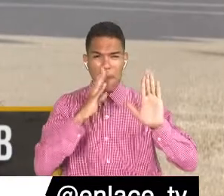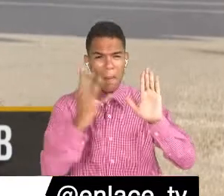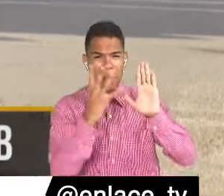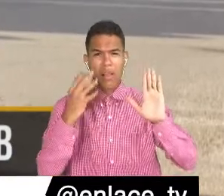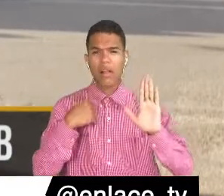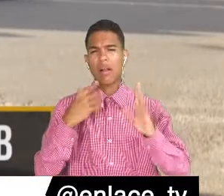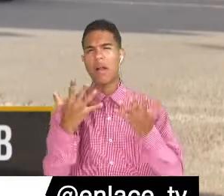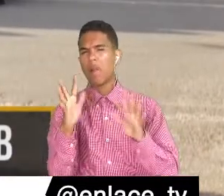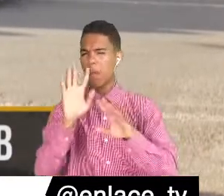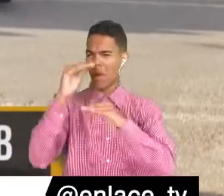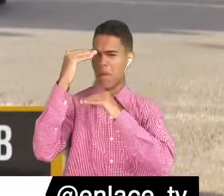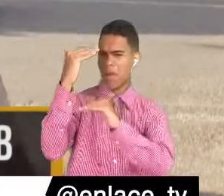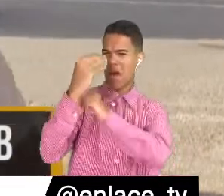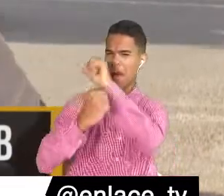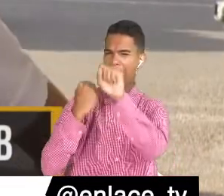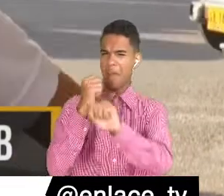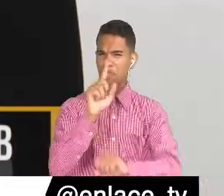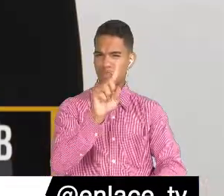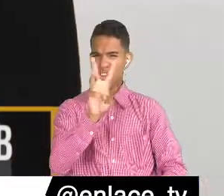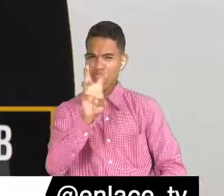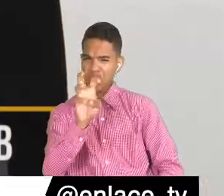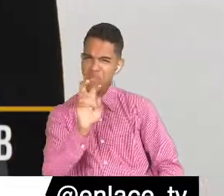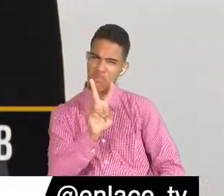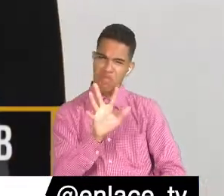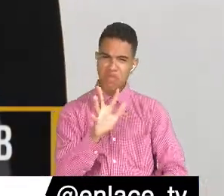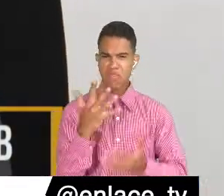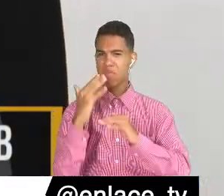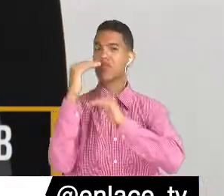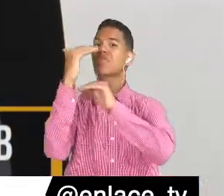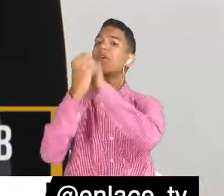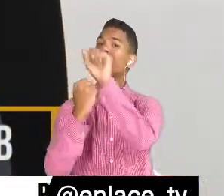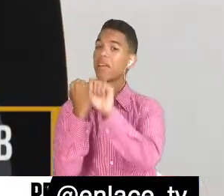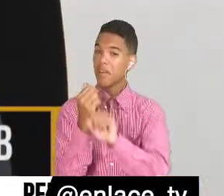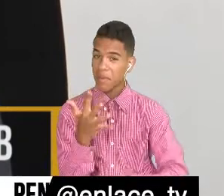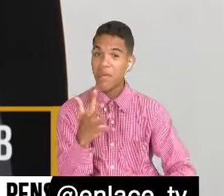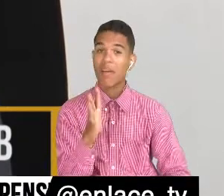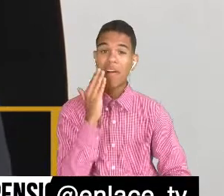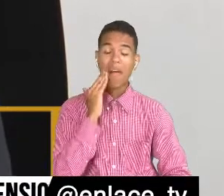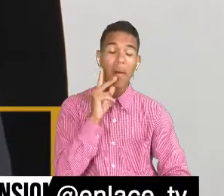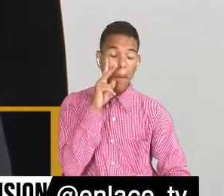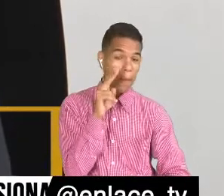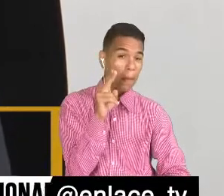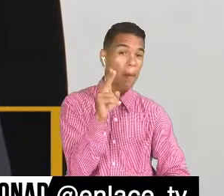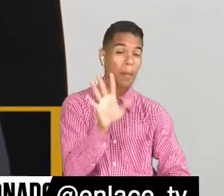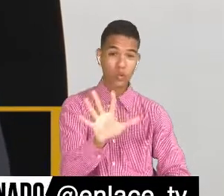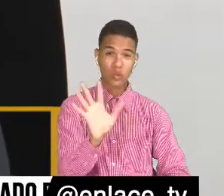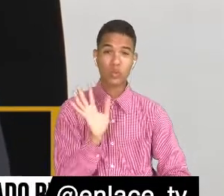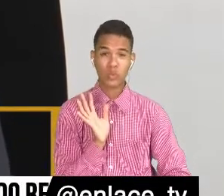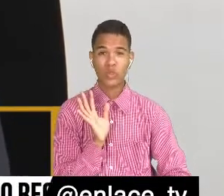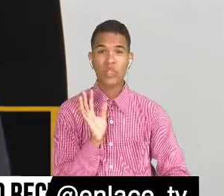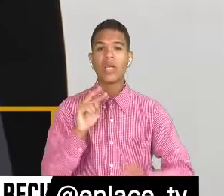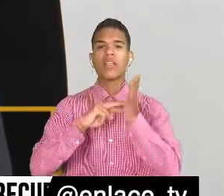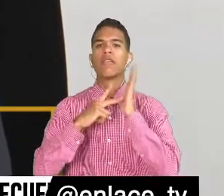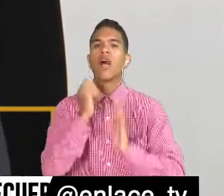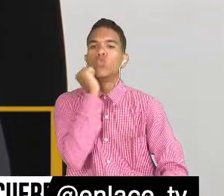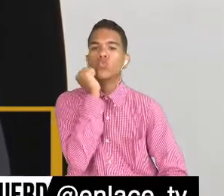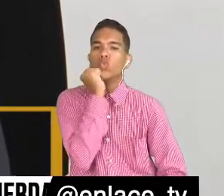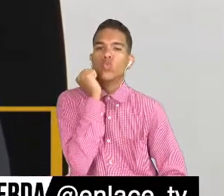los 18 y 25 años de edad. Los jóvenes, desafortunadamente, pues los jóvenes no han querido entender que